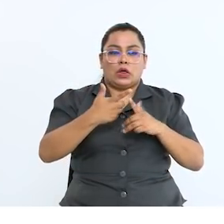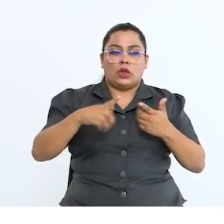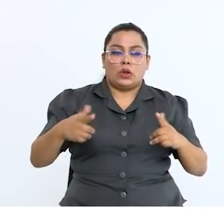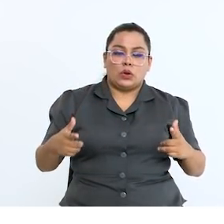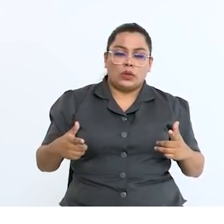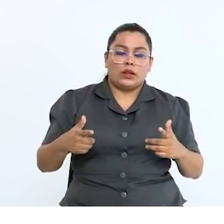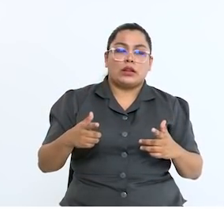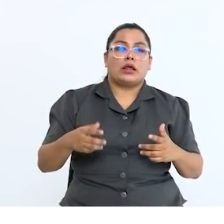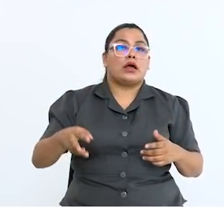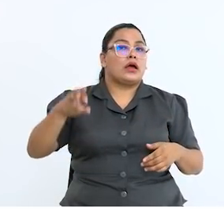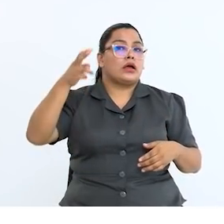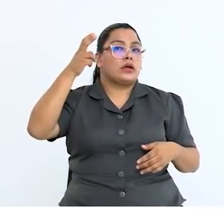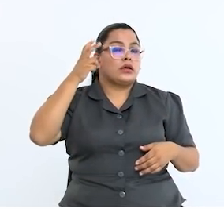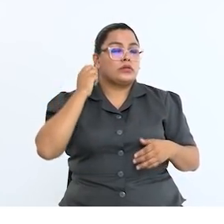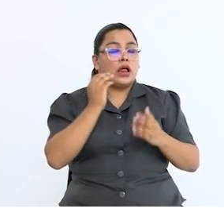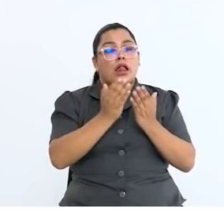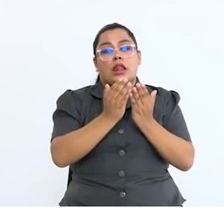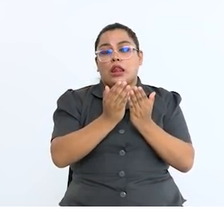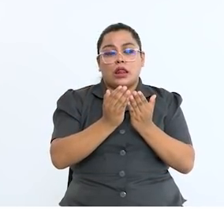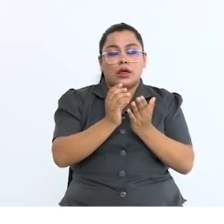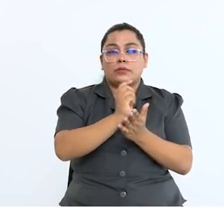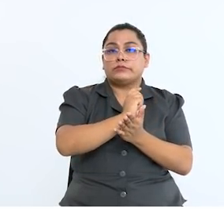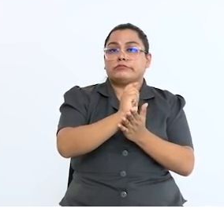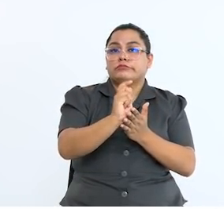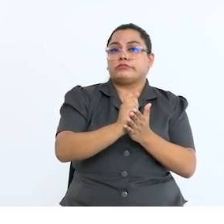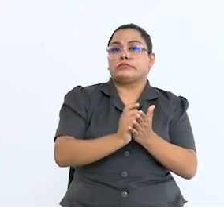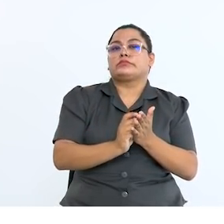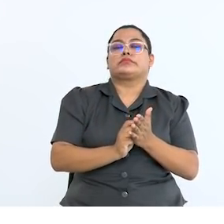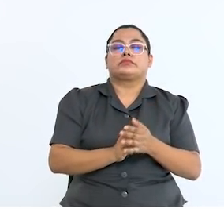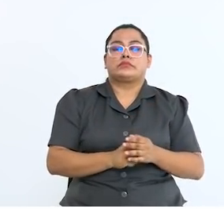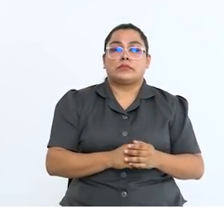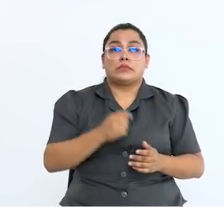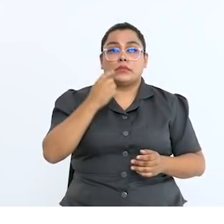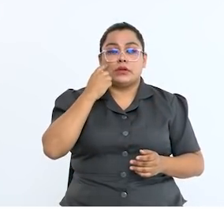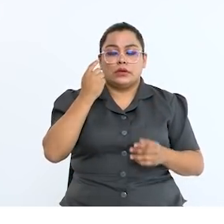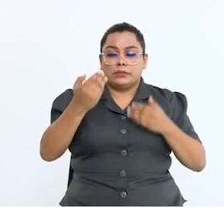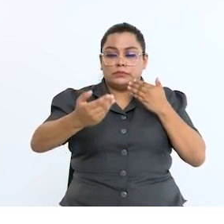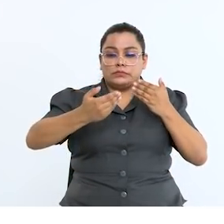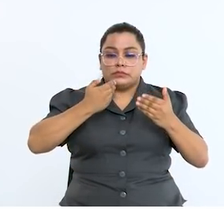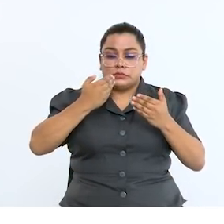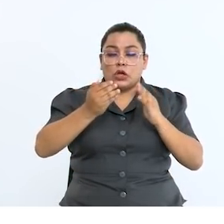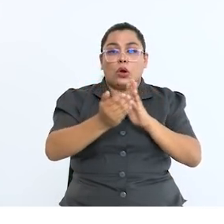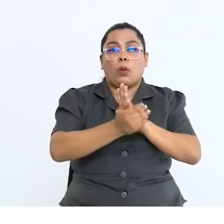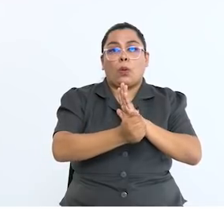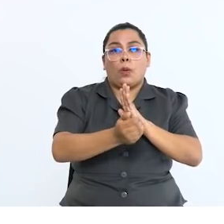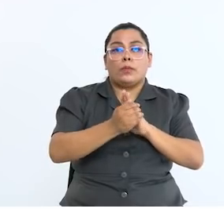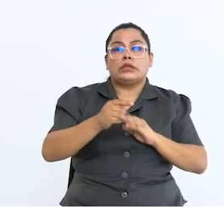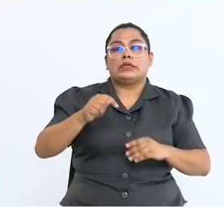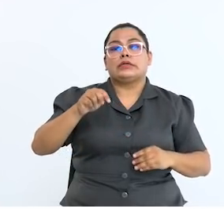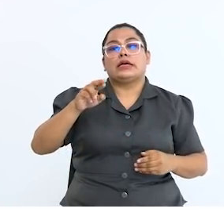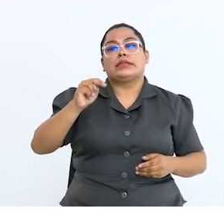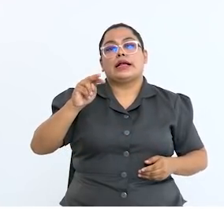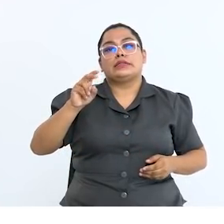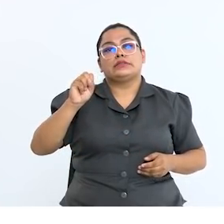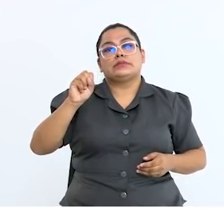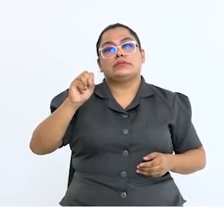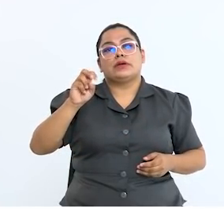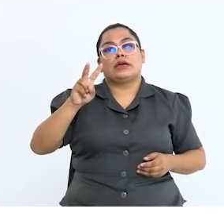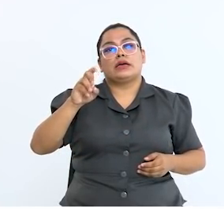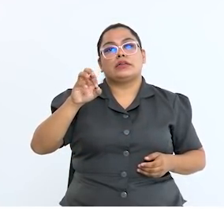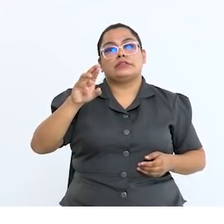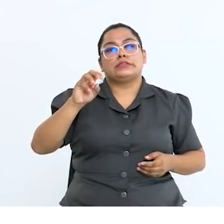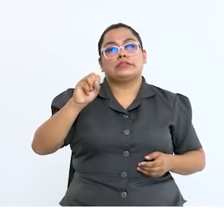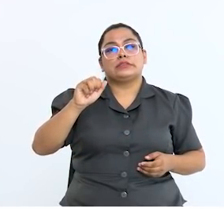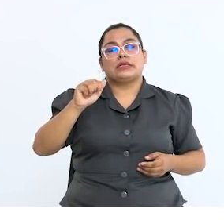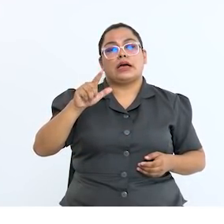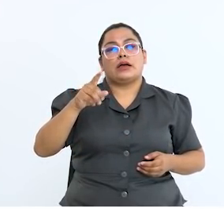son hablar, escuchar, leer y escribir. Aquí definidas como competencias transversales,